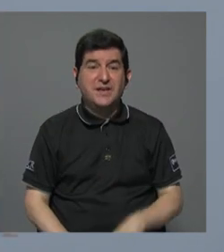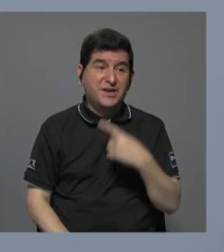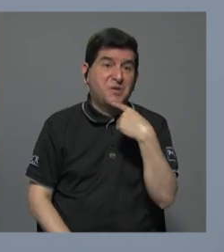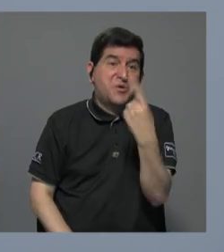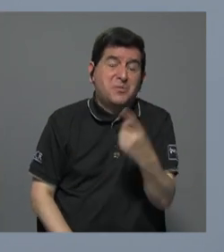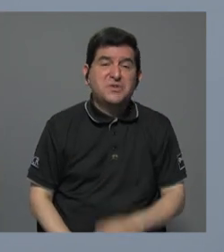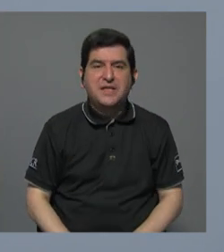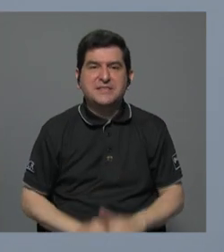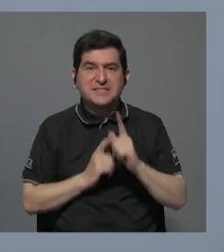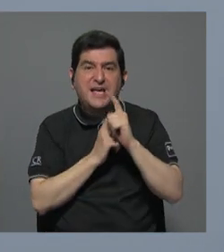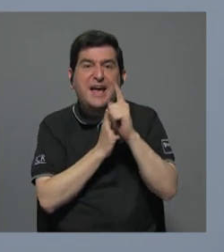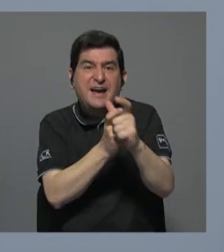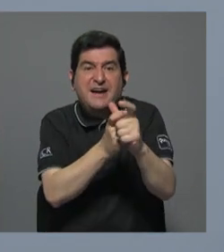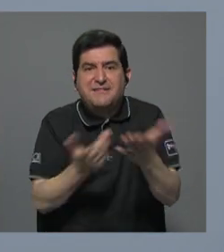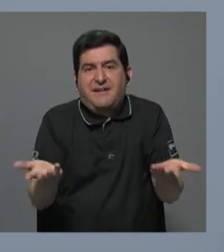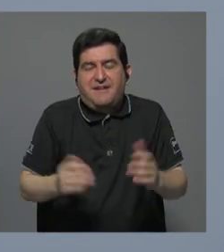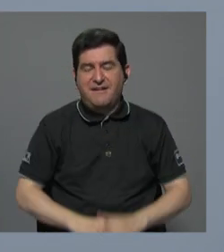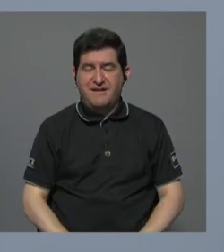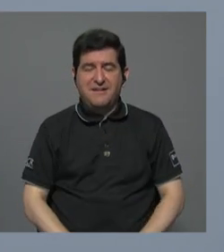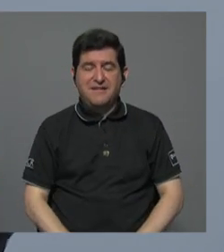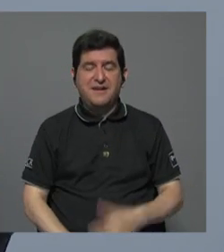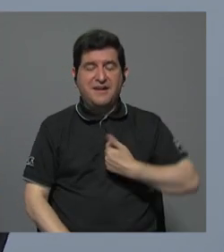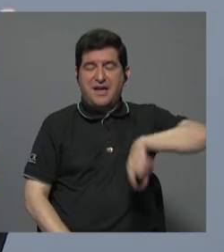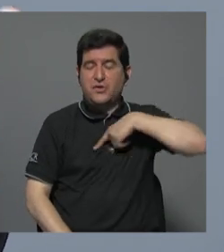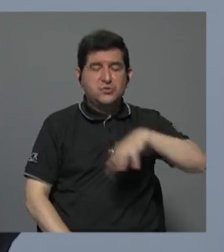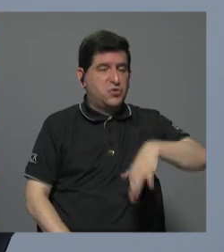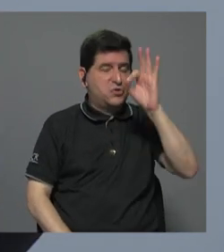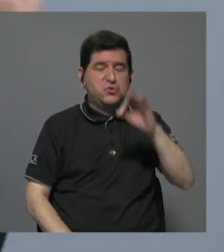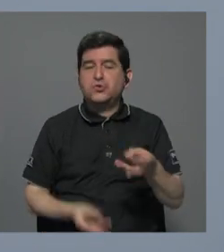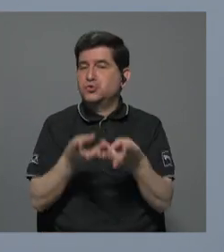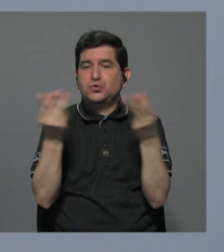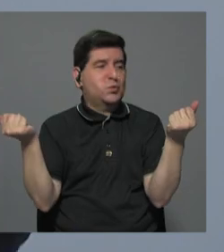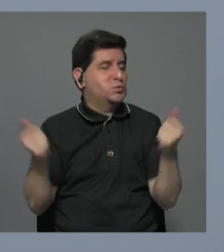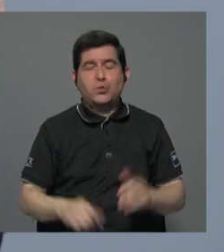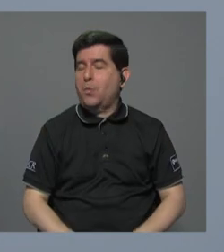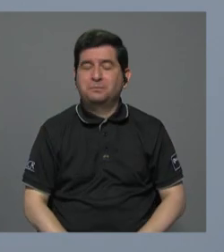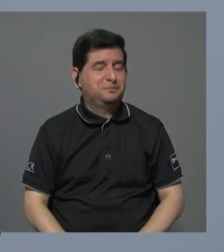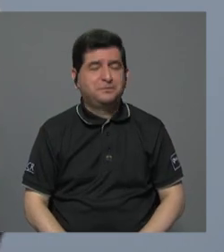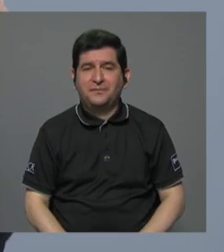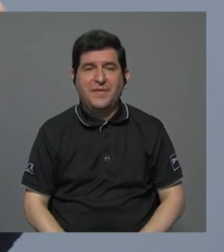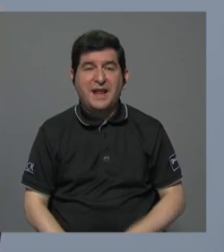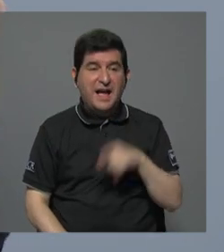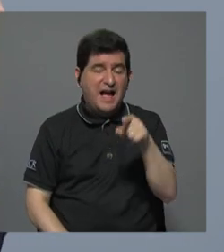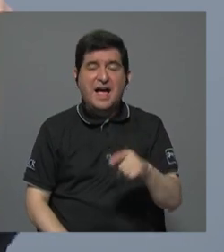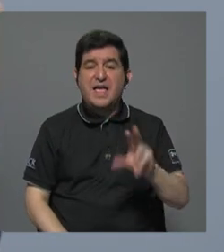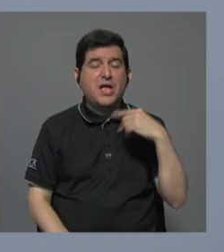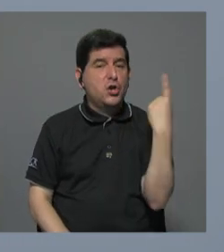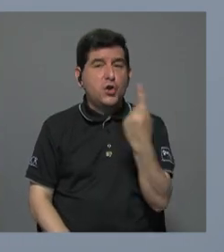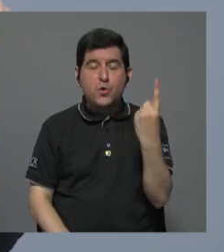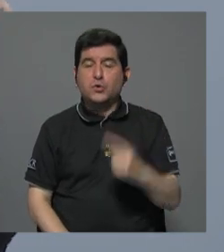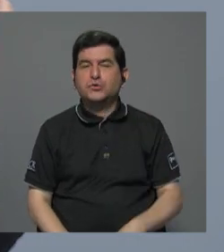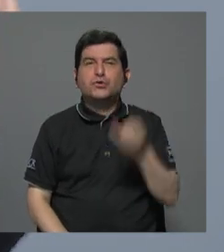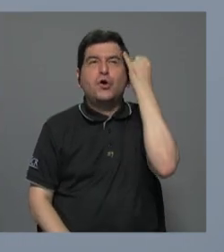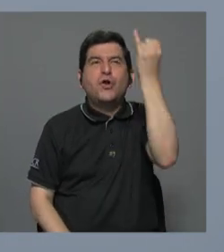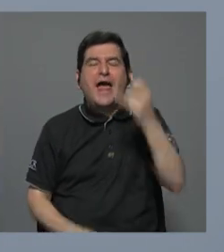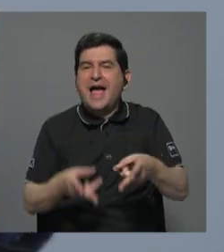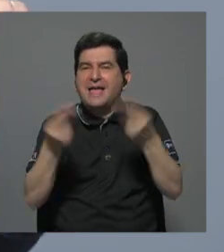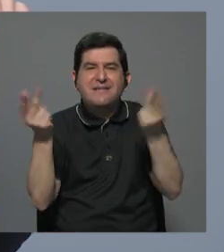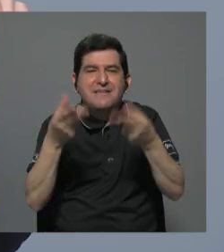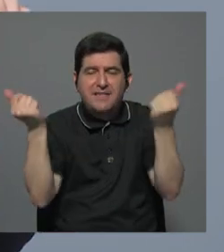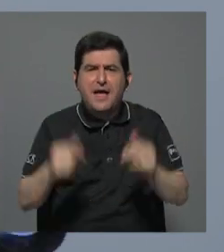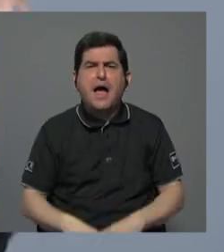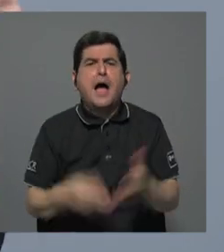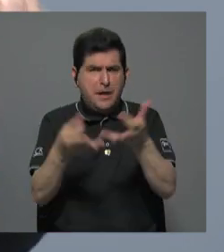hizo en esa carrera de ratas donde definitivamente no vamos a encontrar en una solución porque la solución ya no se encuentra solamente en el concepto del gasto que por